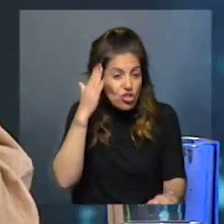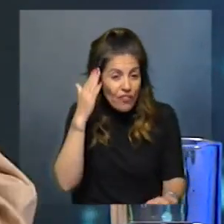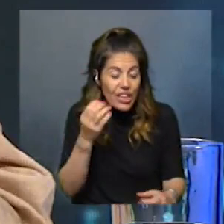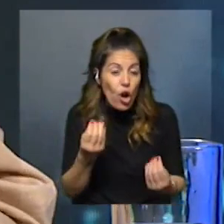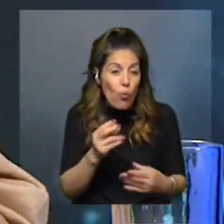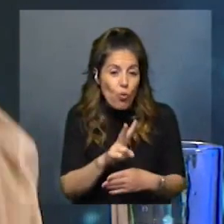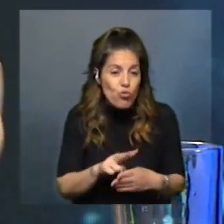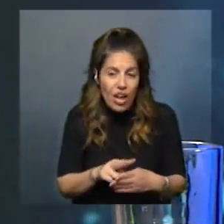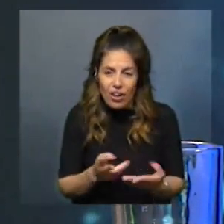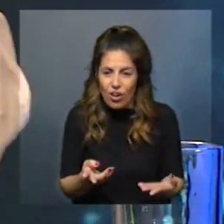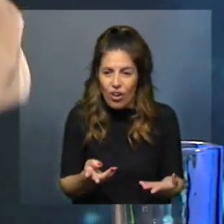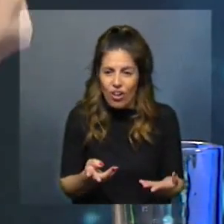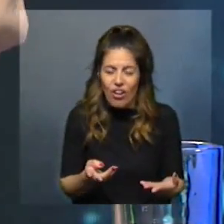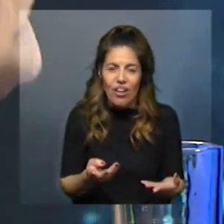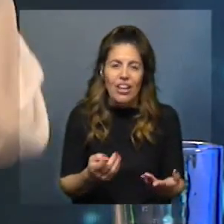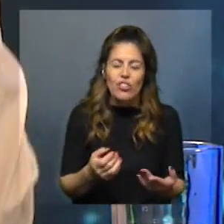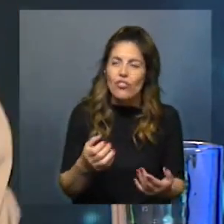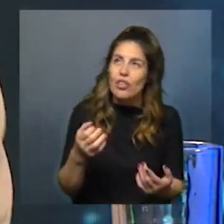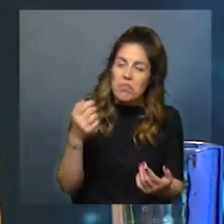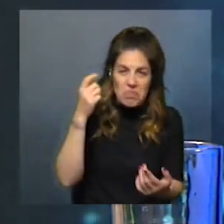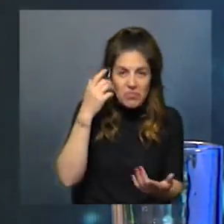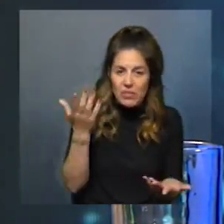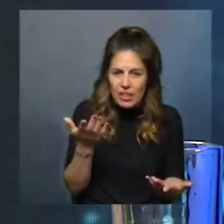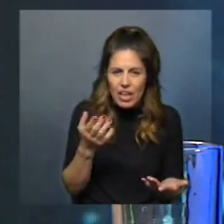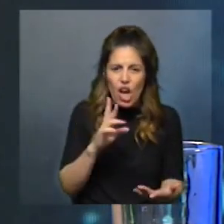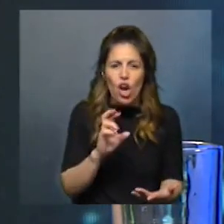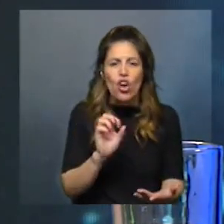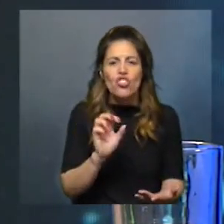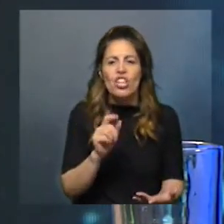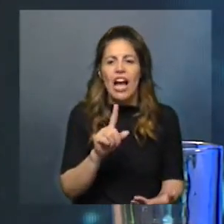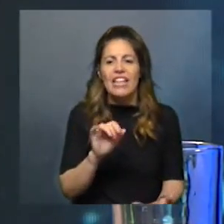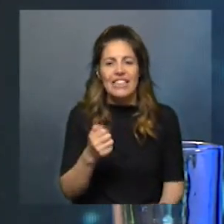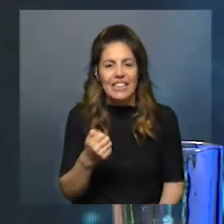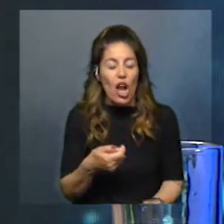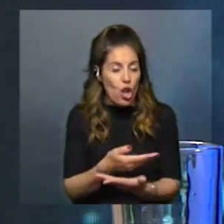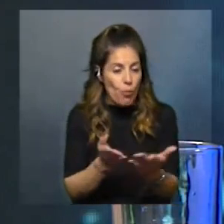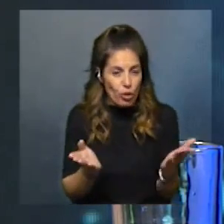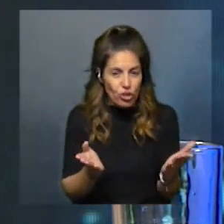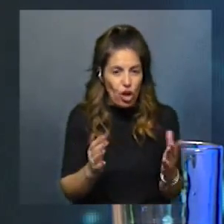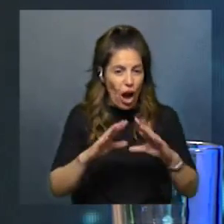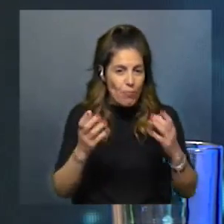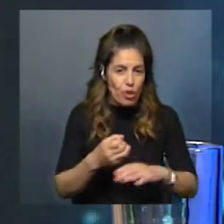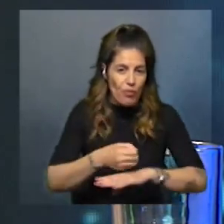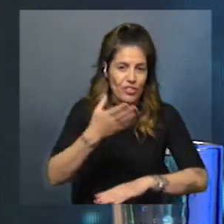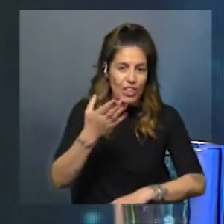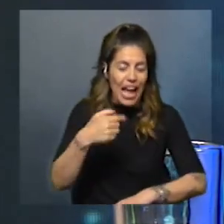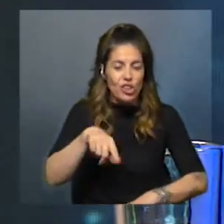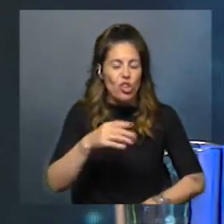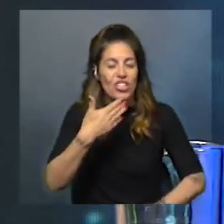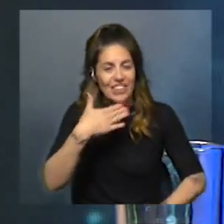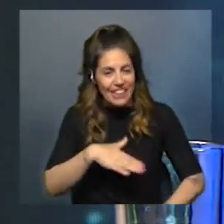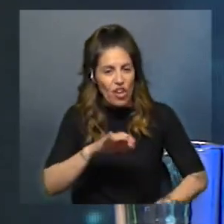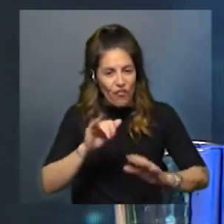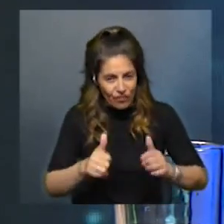me, ¿entendés? Entonces dije, ta, Rosalía lo mostró más que nada al mundo más profesionalmente, ahí todo el mundo como que entendió un poco, claro, más el